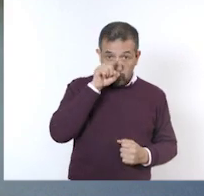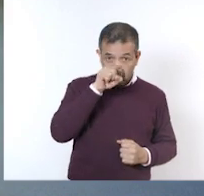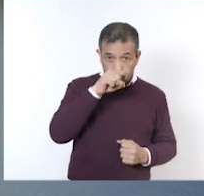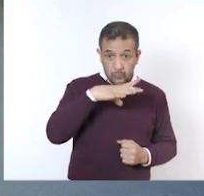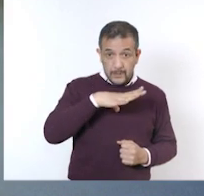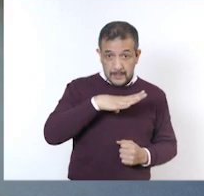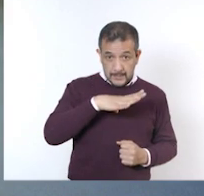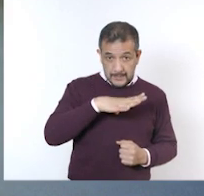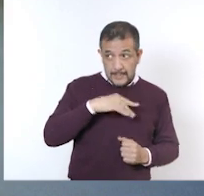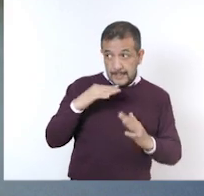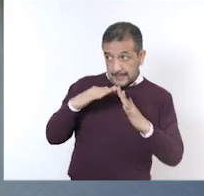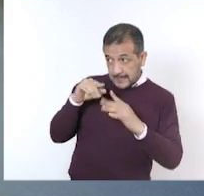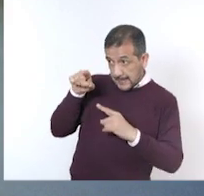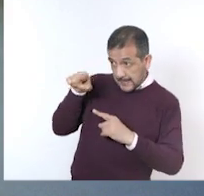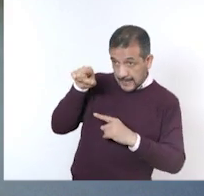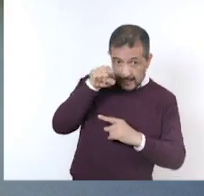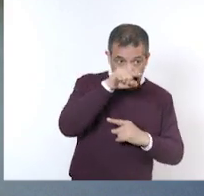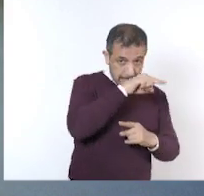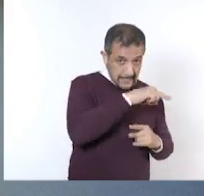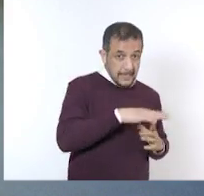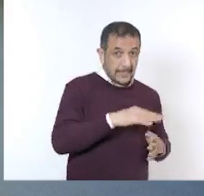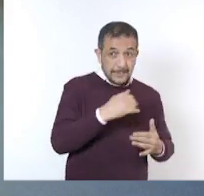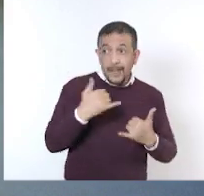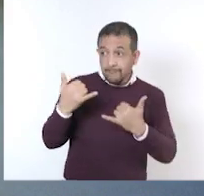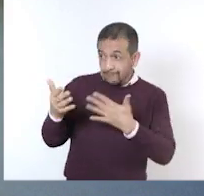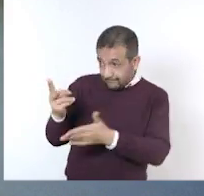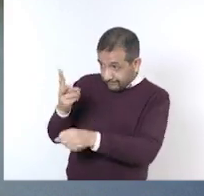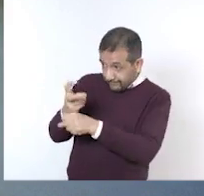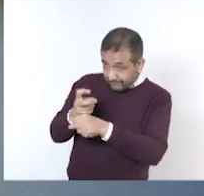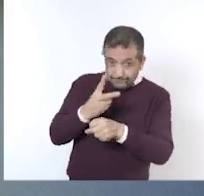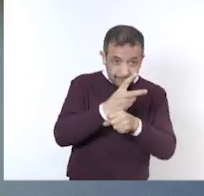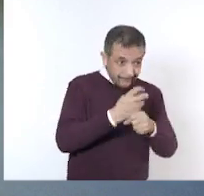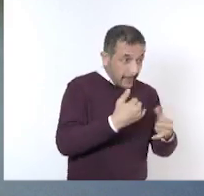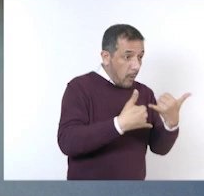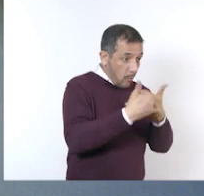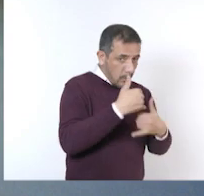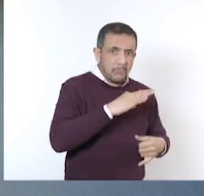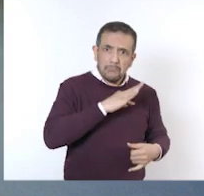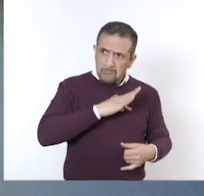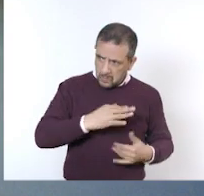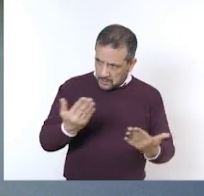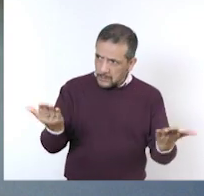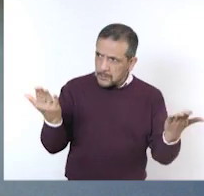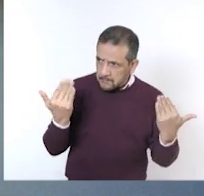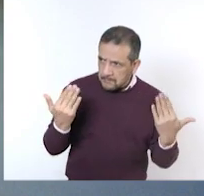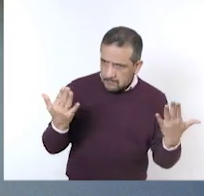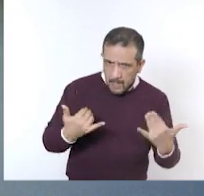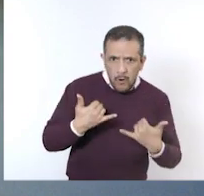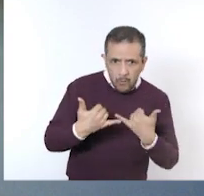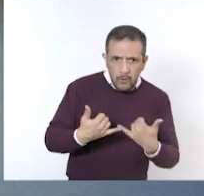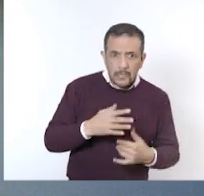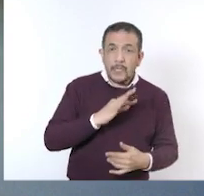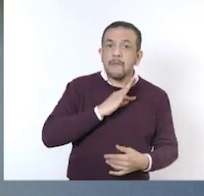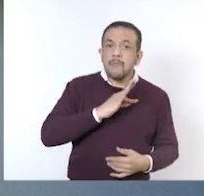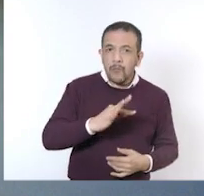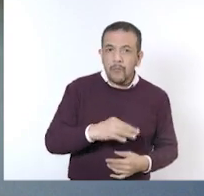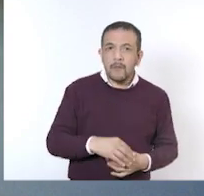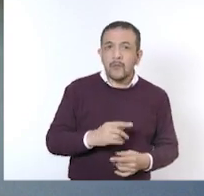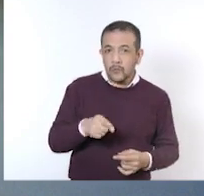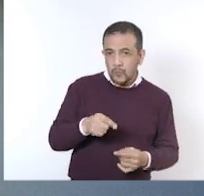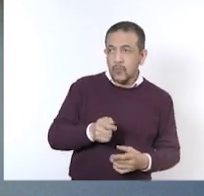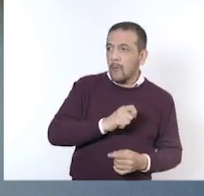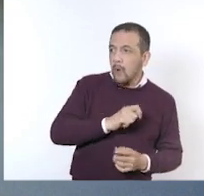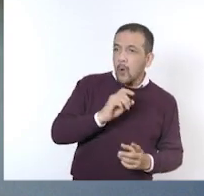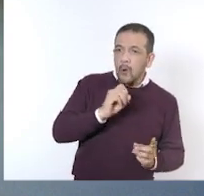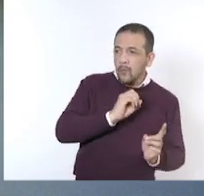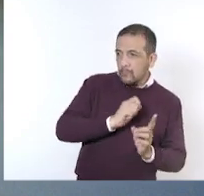tú tienes a alguien en tu casa con quien jugar, puedes hacer